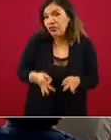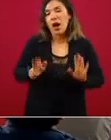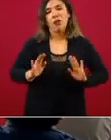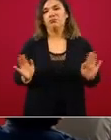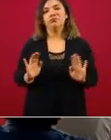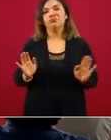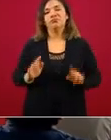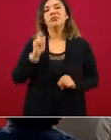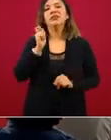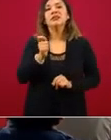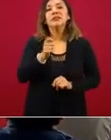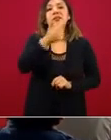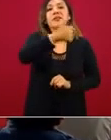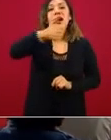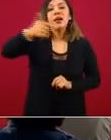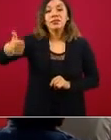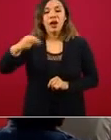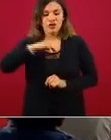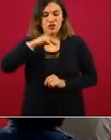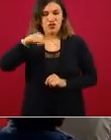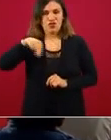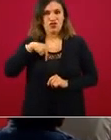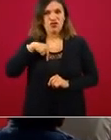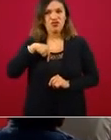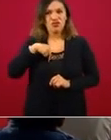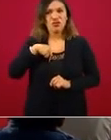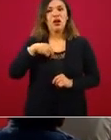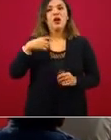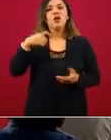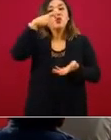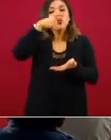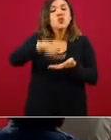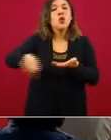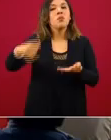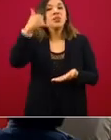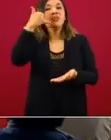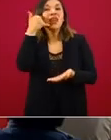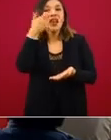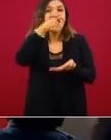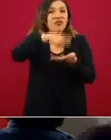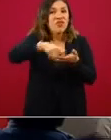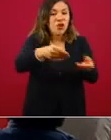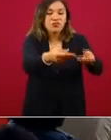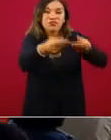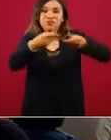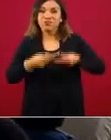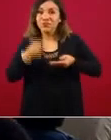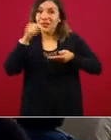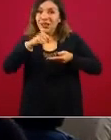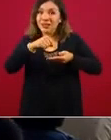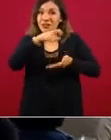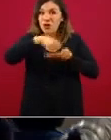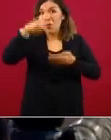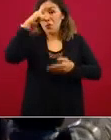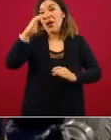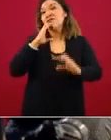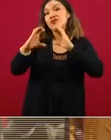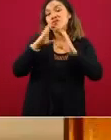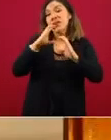sino que cada uno de nosotros, a la hora de adquirir uno de estos artefactos de